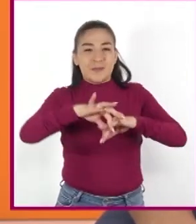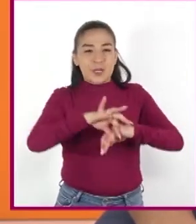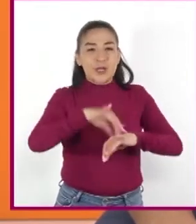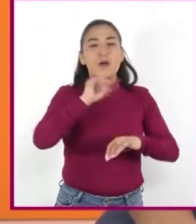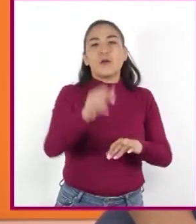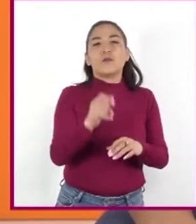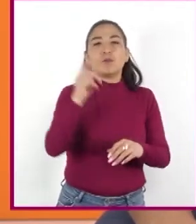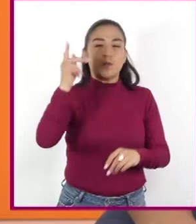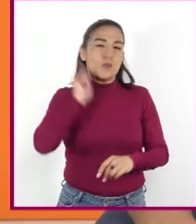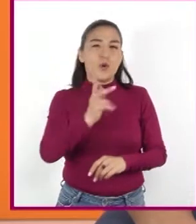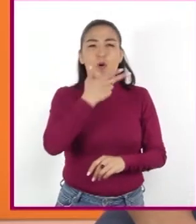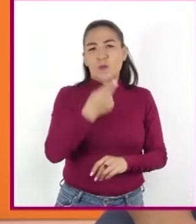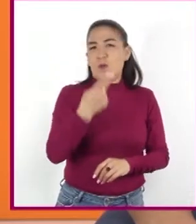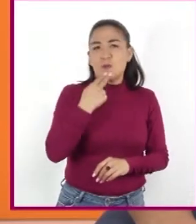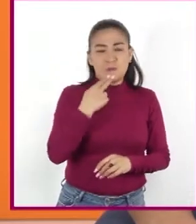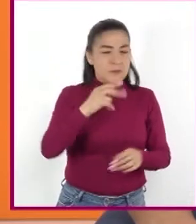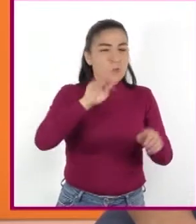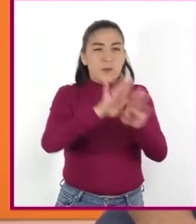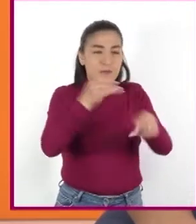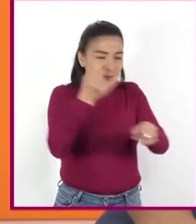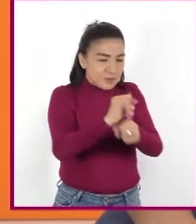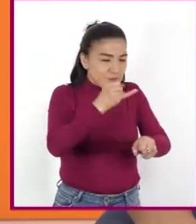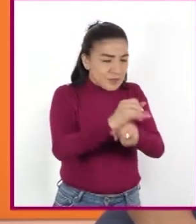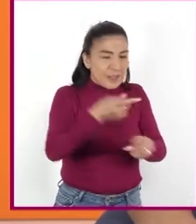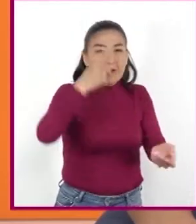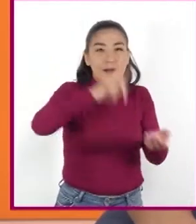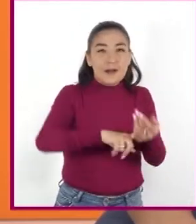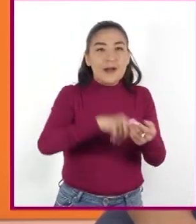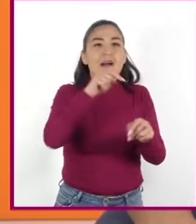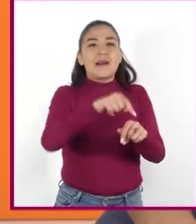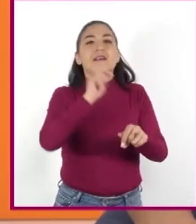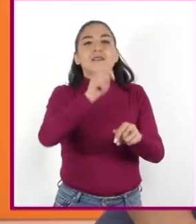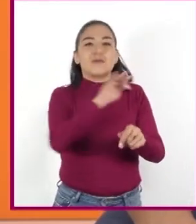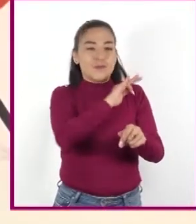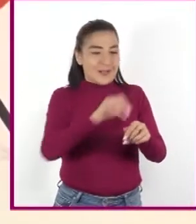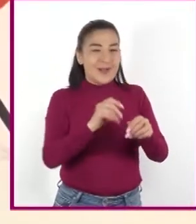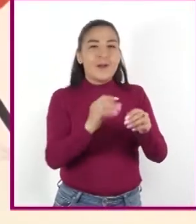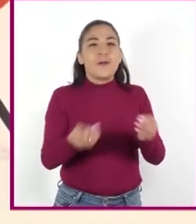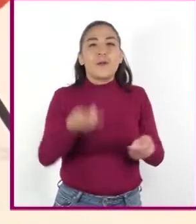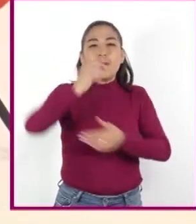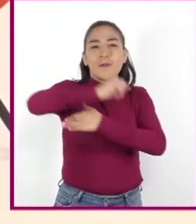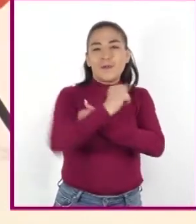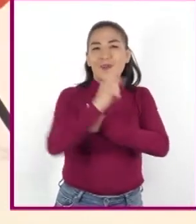piedra tallada sobre una de metal. En su interior se podían guardar fotografías.